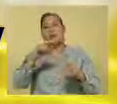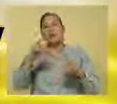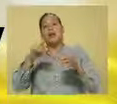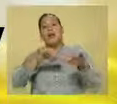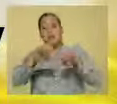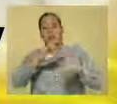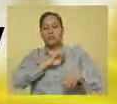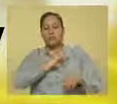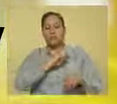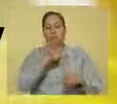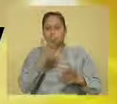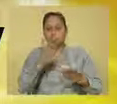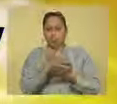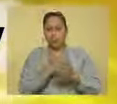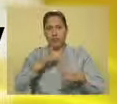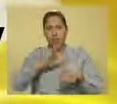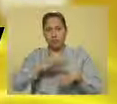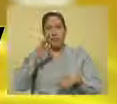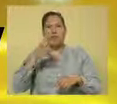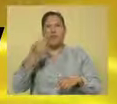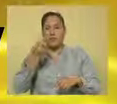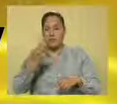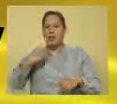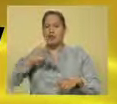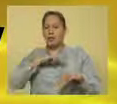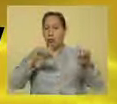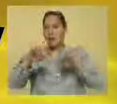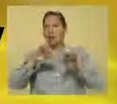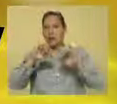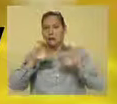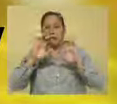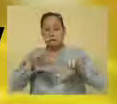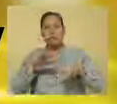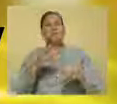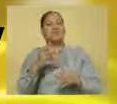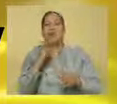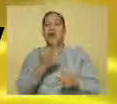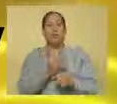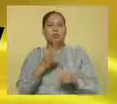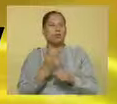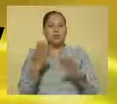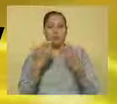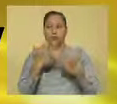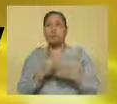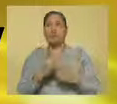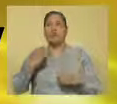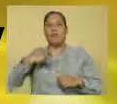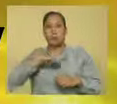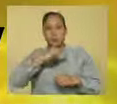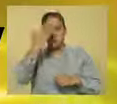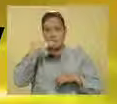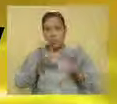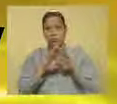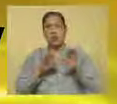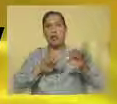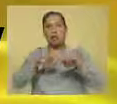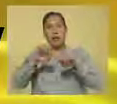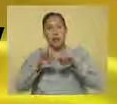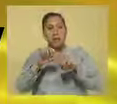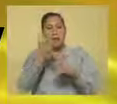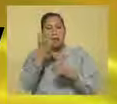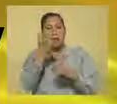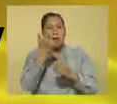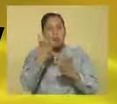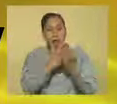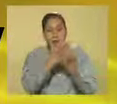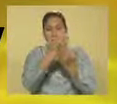privada y entonces sí tendríamos la generación de empleos. En este momento sí tenemos un pequeño crecimiento de empleo, pero no en un desempeño